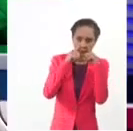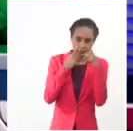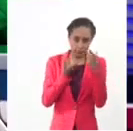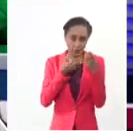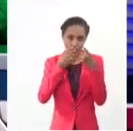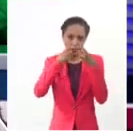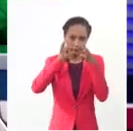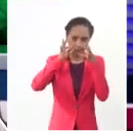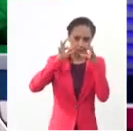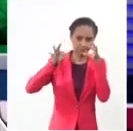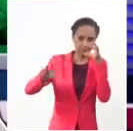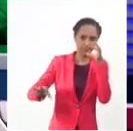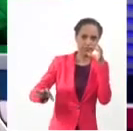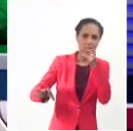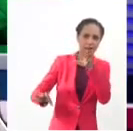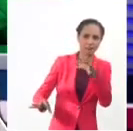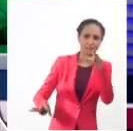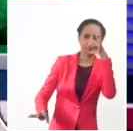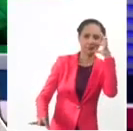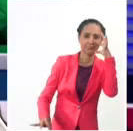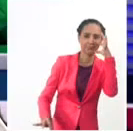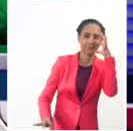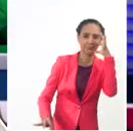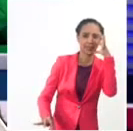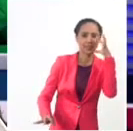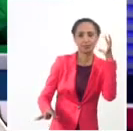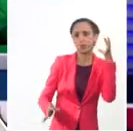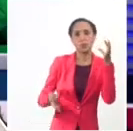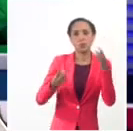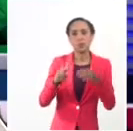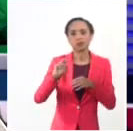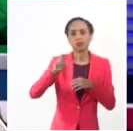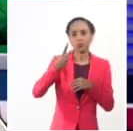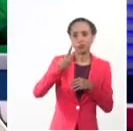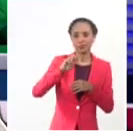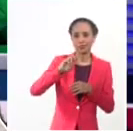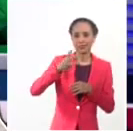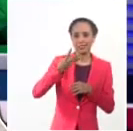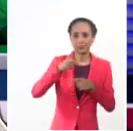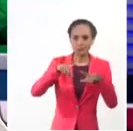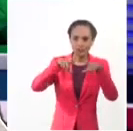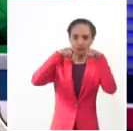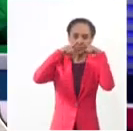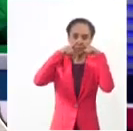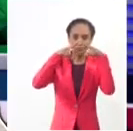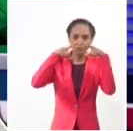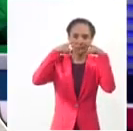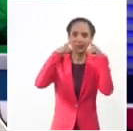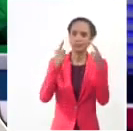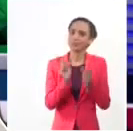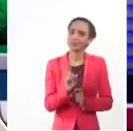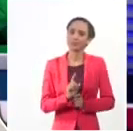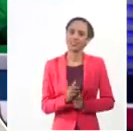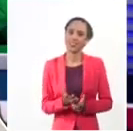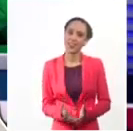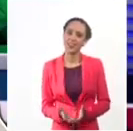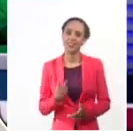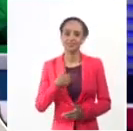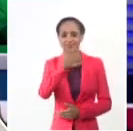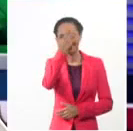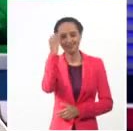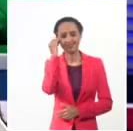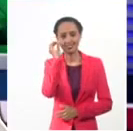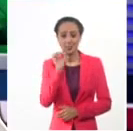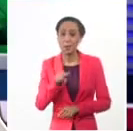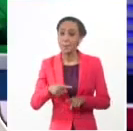cultura que han adquirido nuestros niños y que además de conjunto con la vacunación es lo que permite exhibir hoy